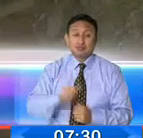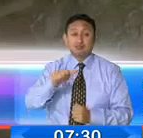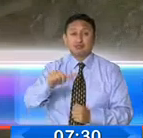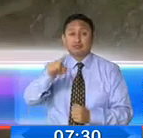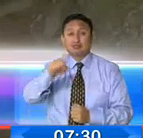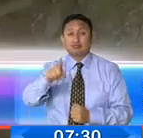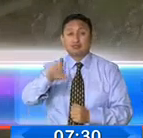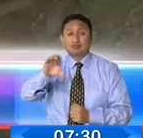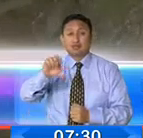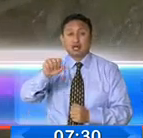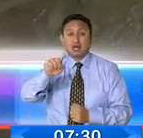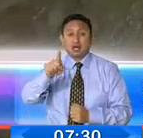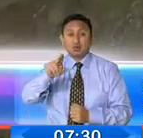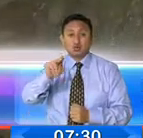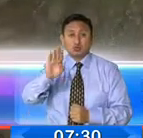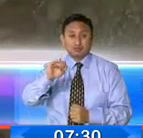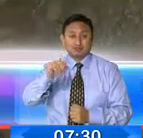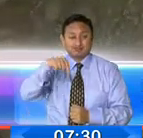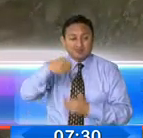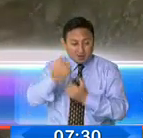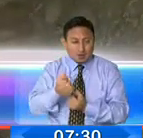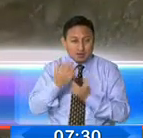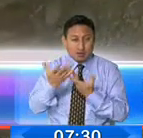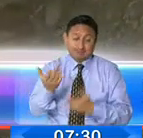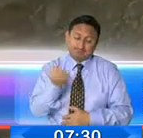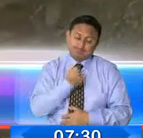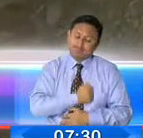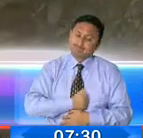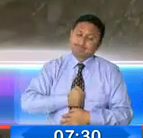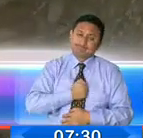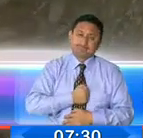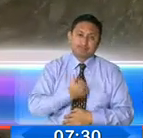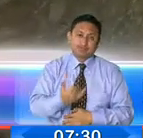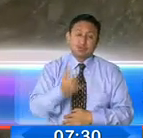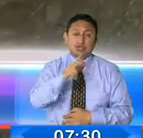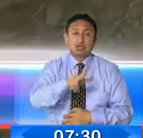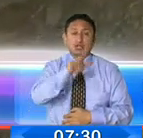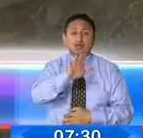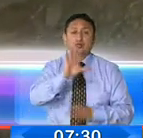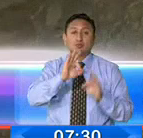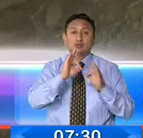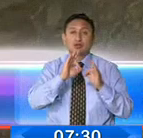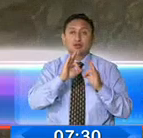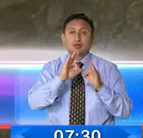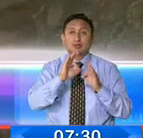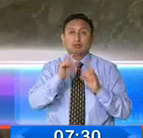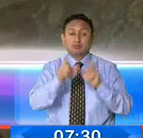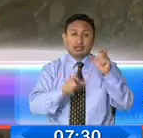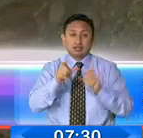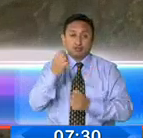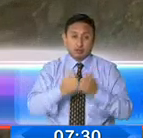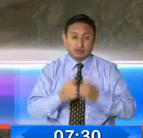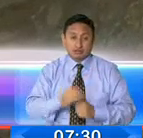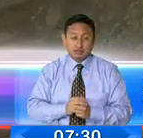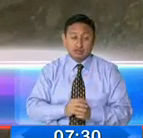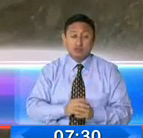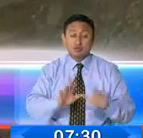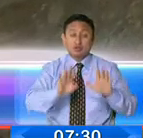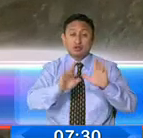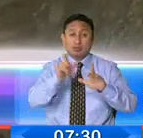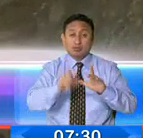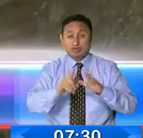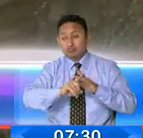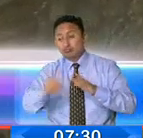esta crecida del río. Esa es la información lamentable el día de hoy. 35 familias afectadas, 9 personas ya